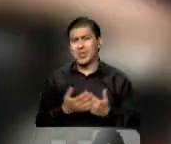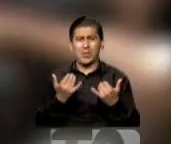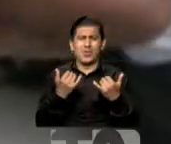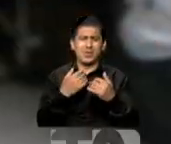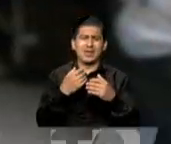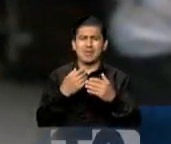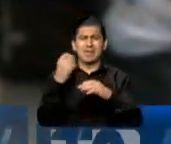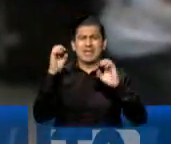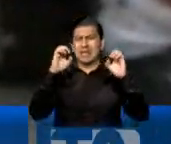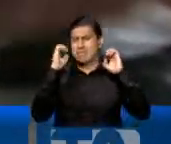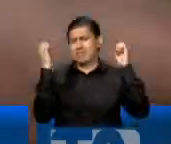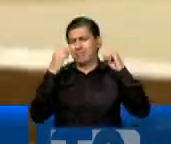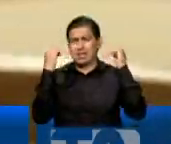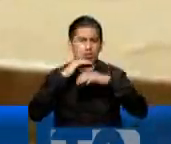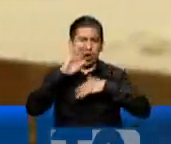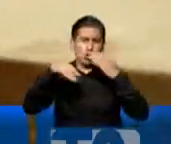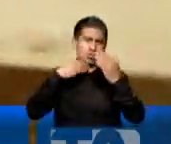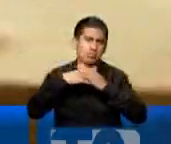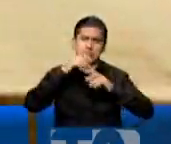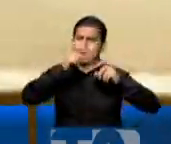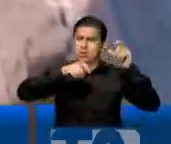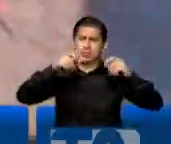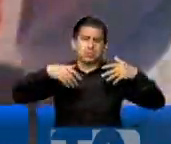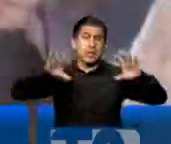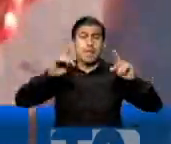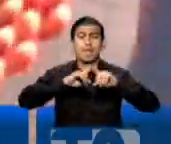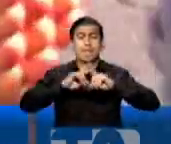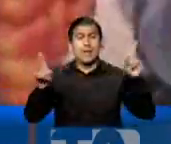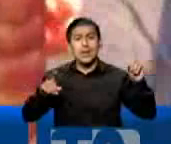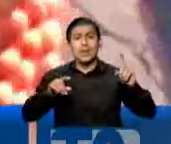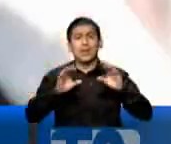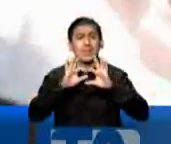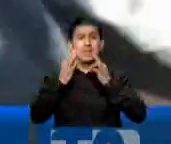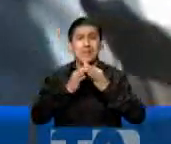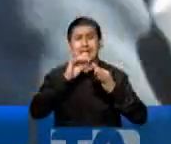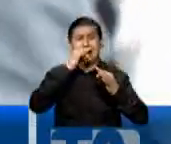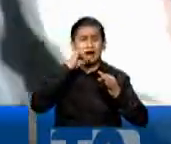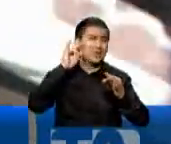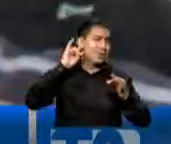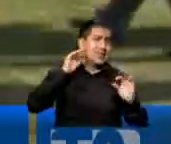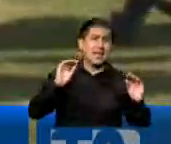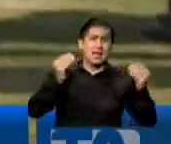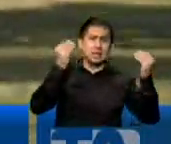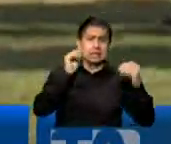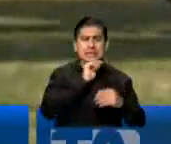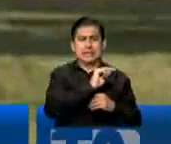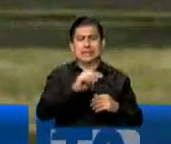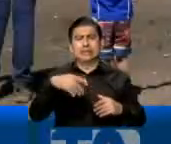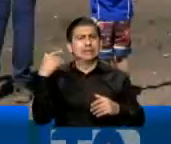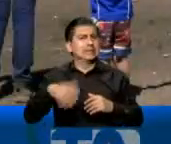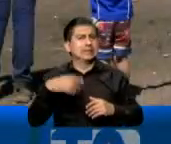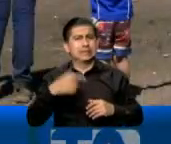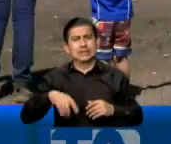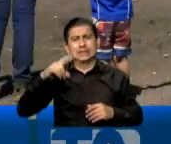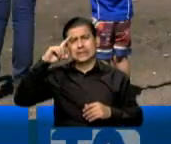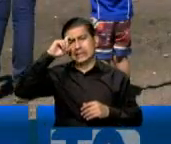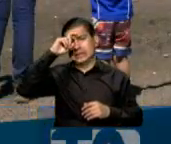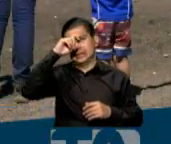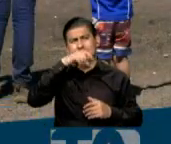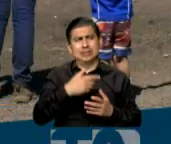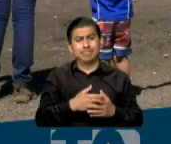emergencia sanitaria afecta a toda la población, las familias con niños, niñas y adolescentes resultan ser las más afectadas,